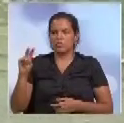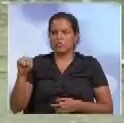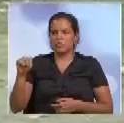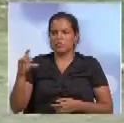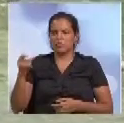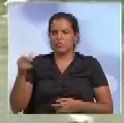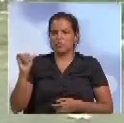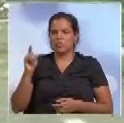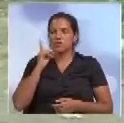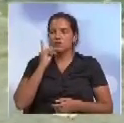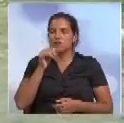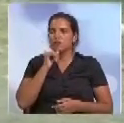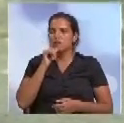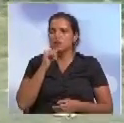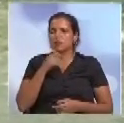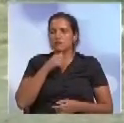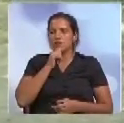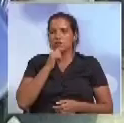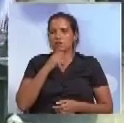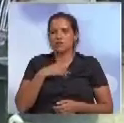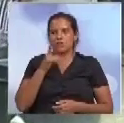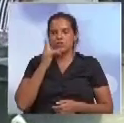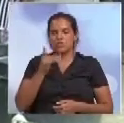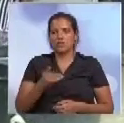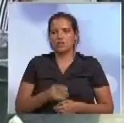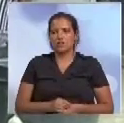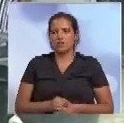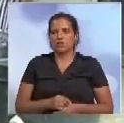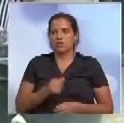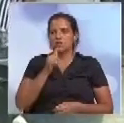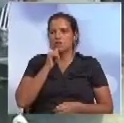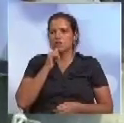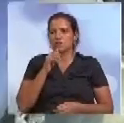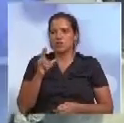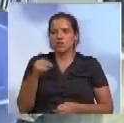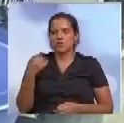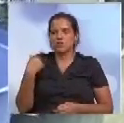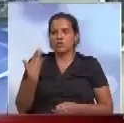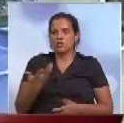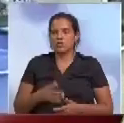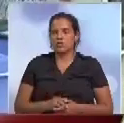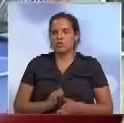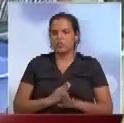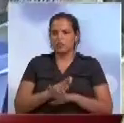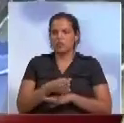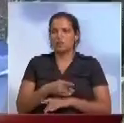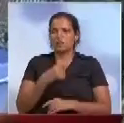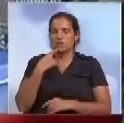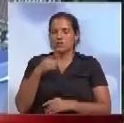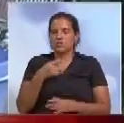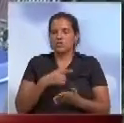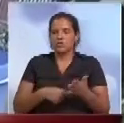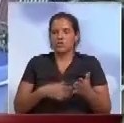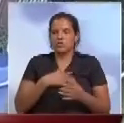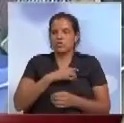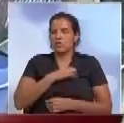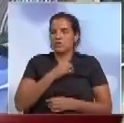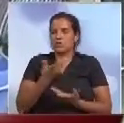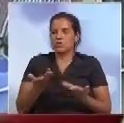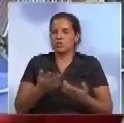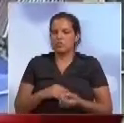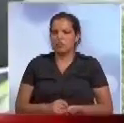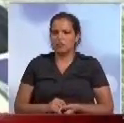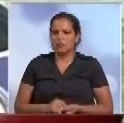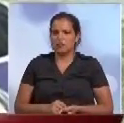escasez de líquido vital. Los habitantes denuncian que el agua potable no la tienen permanentemente, por lo que les preocupa de la situación por la que